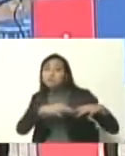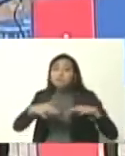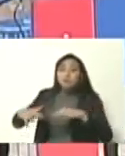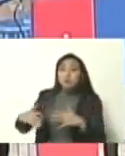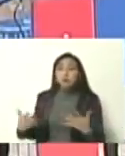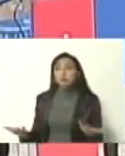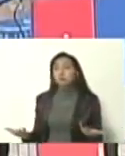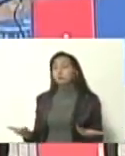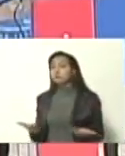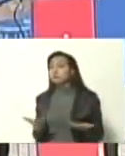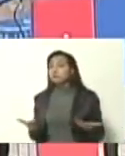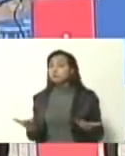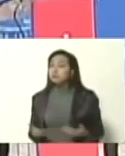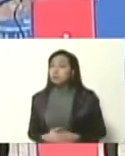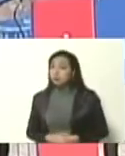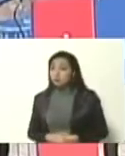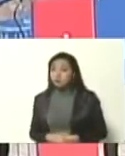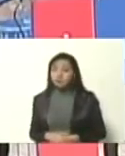muy bien, pero bueno,